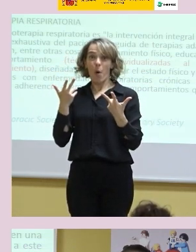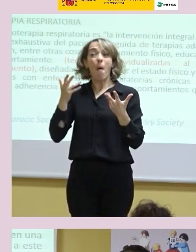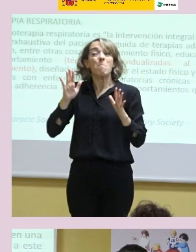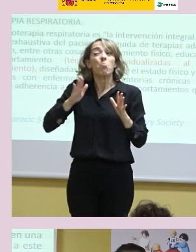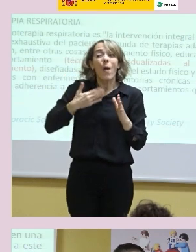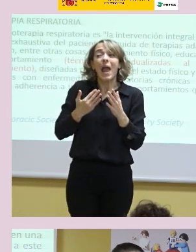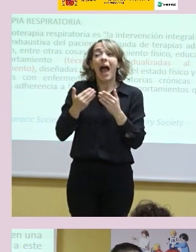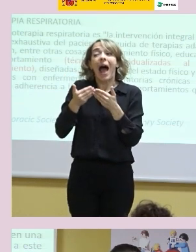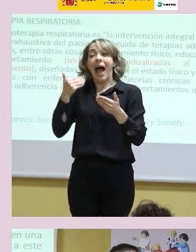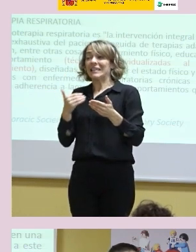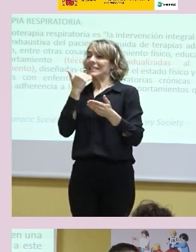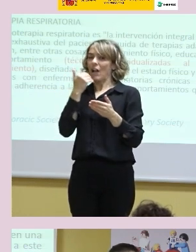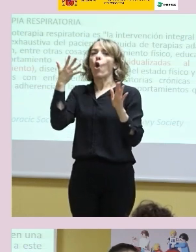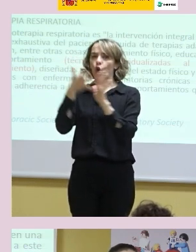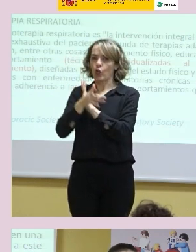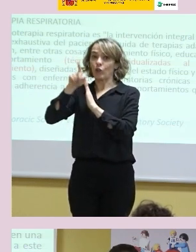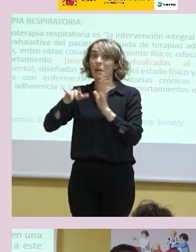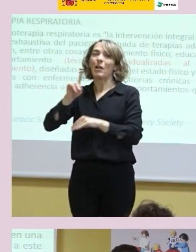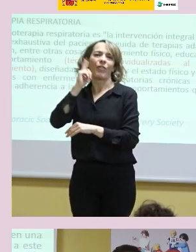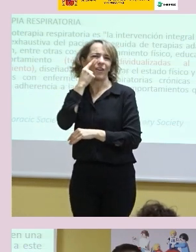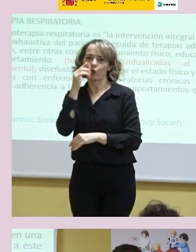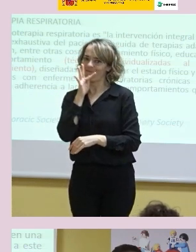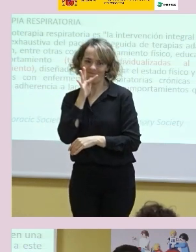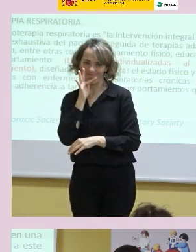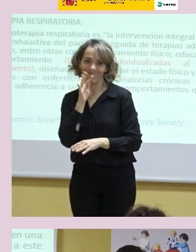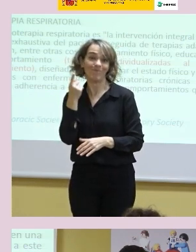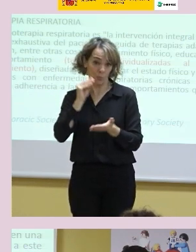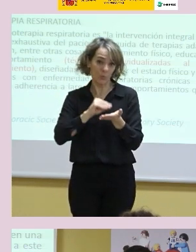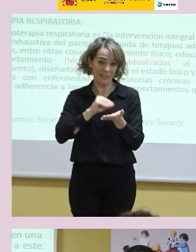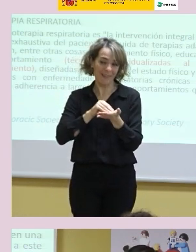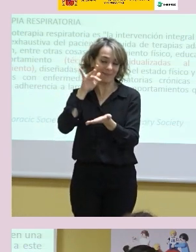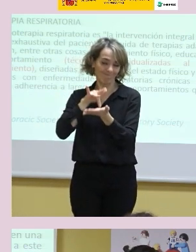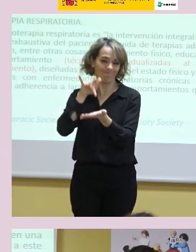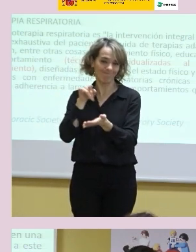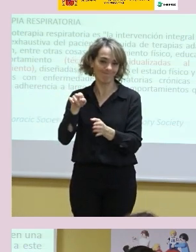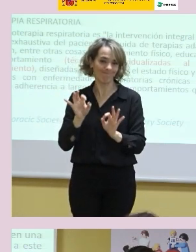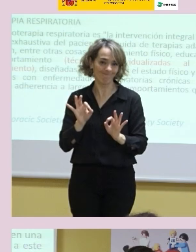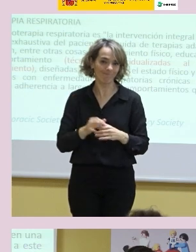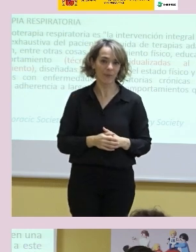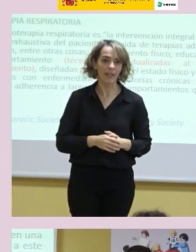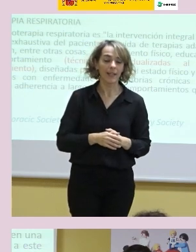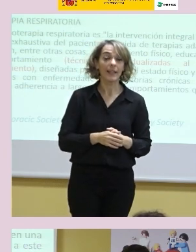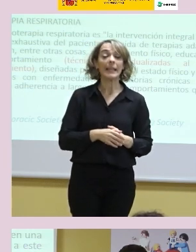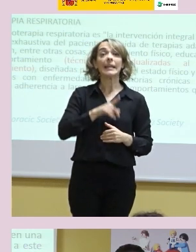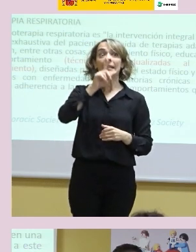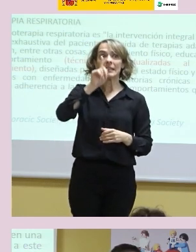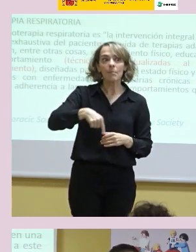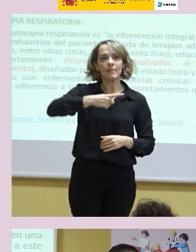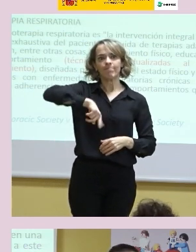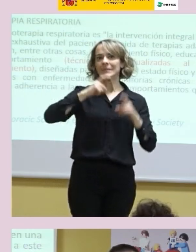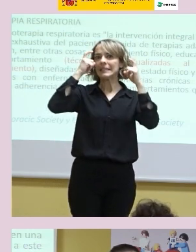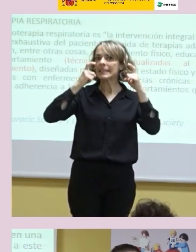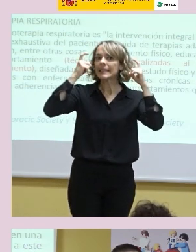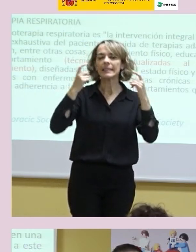crónico previo no diagnosticado. Veremos que también estas cosas se dan en la práctica clínica y también intentamos, por